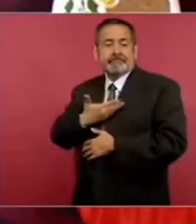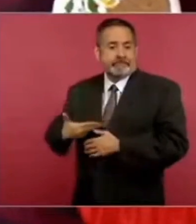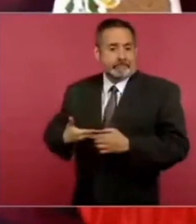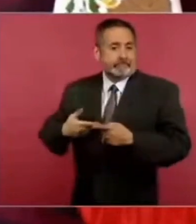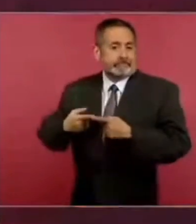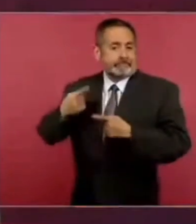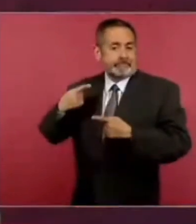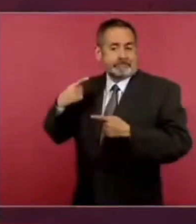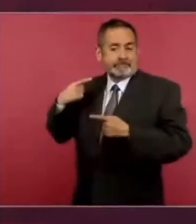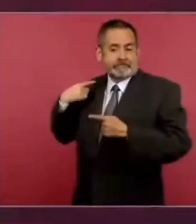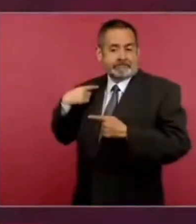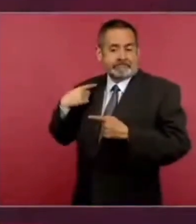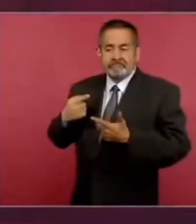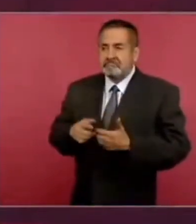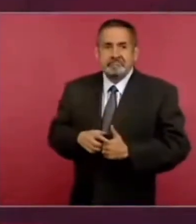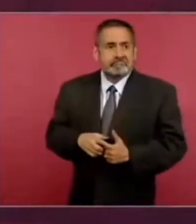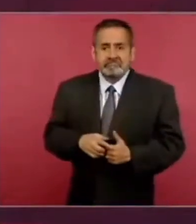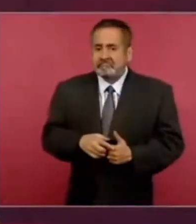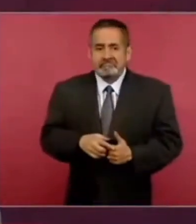se